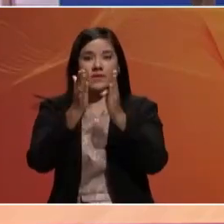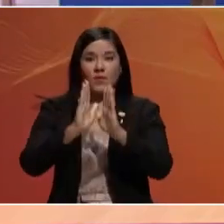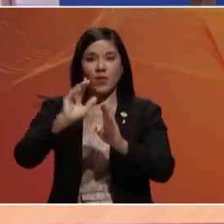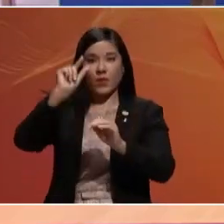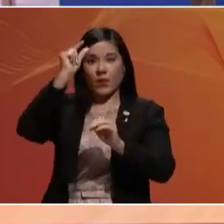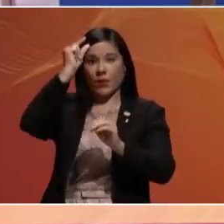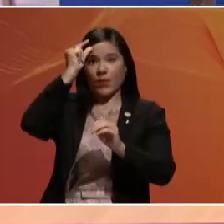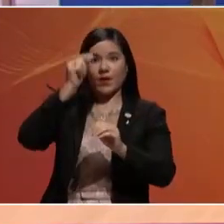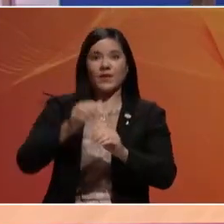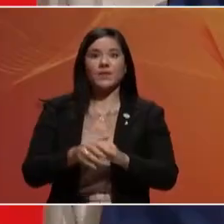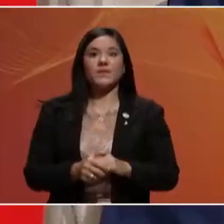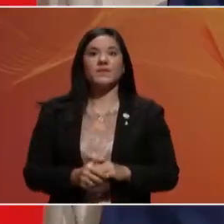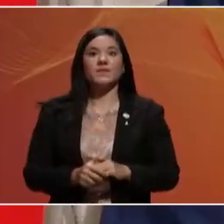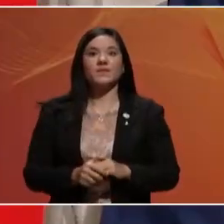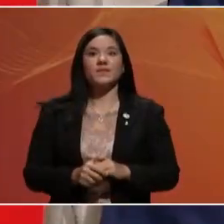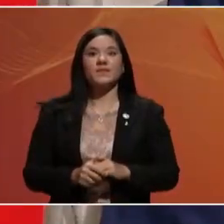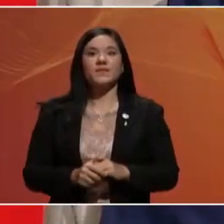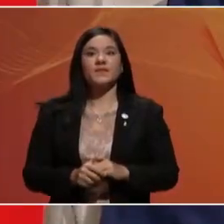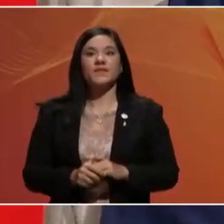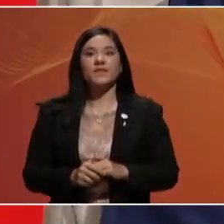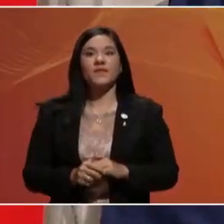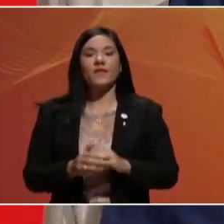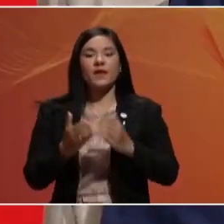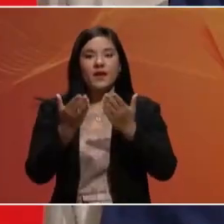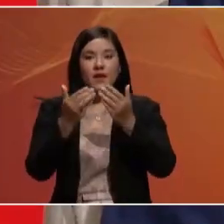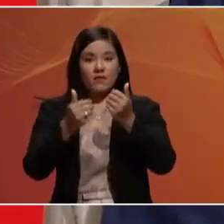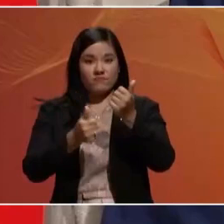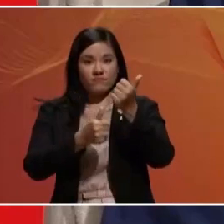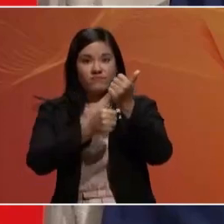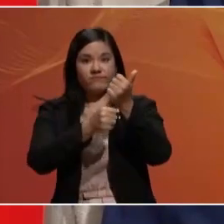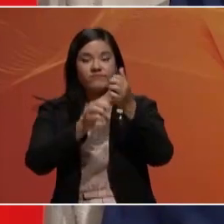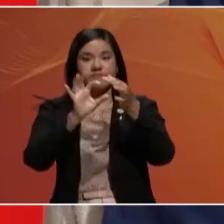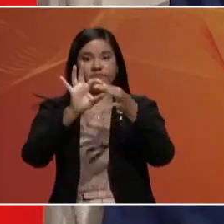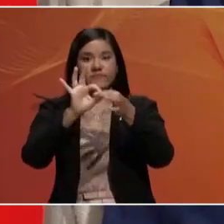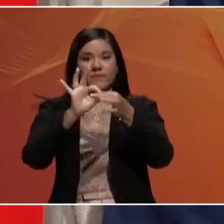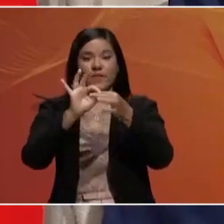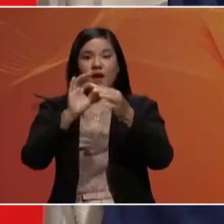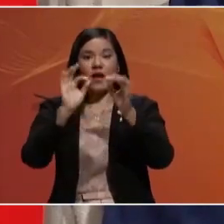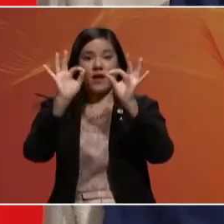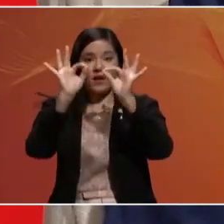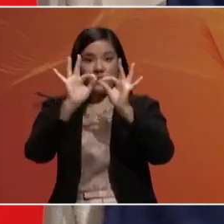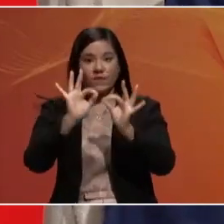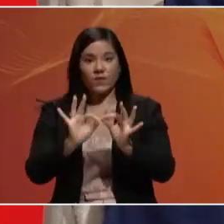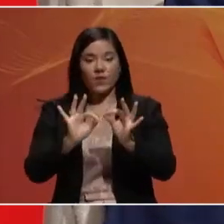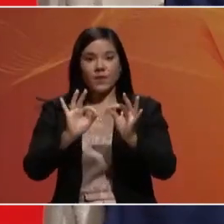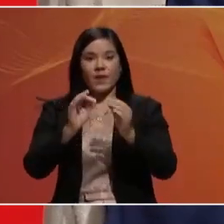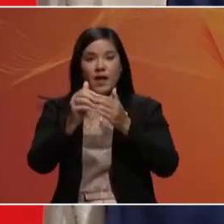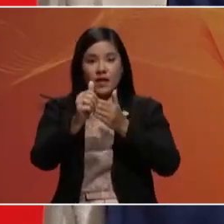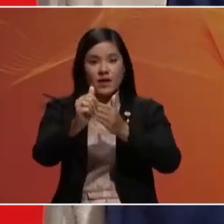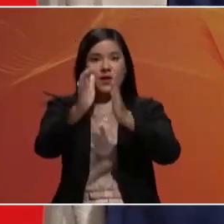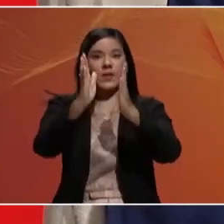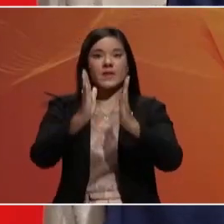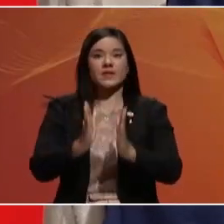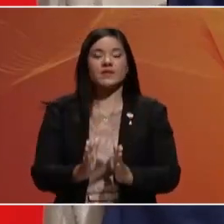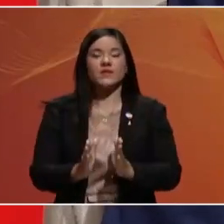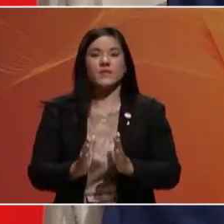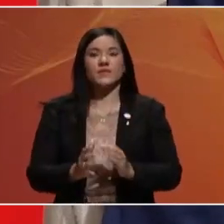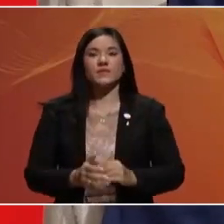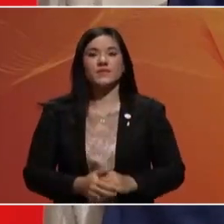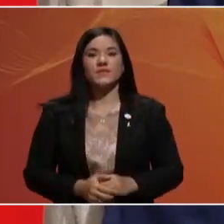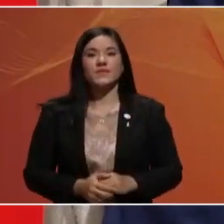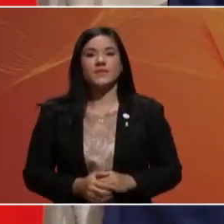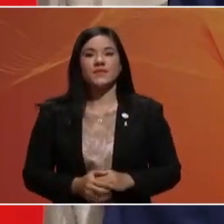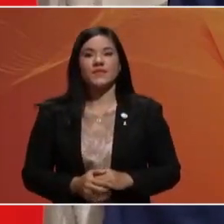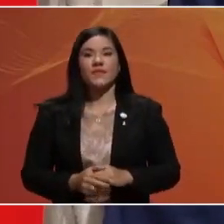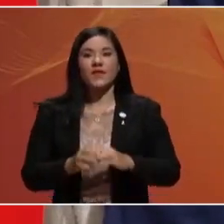públicos? La profesionalización se motiva a través de la formación, de la capacitación, de